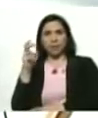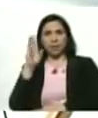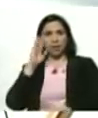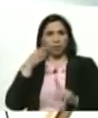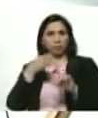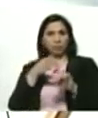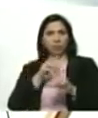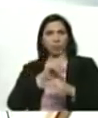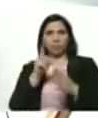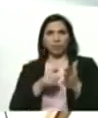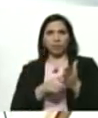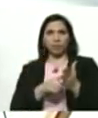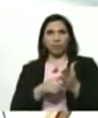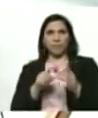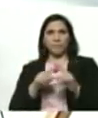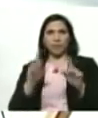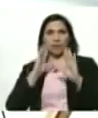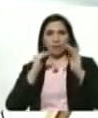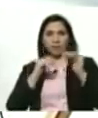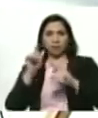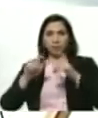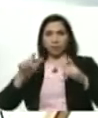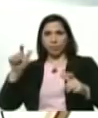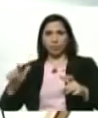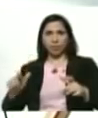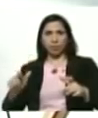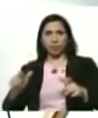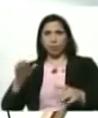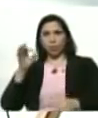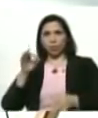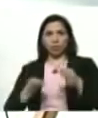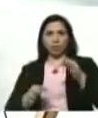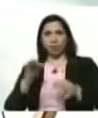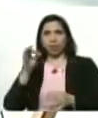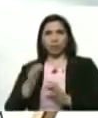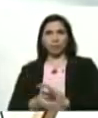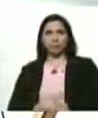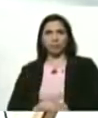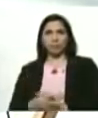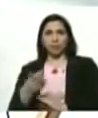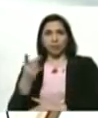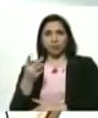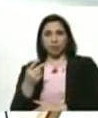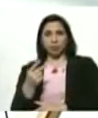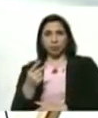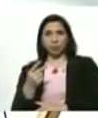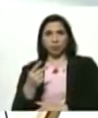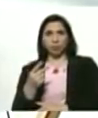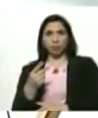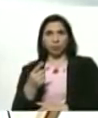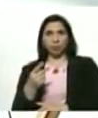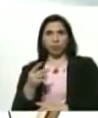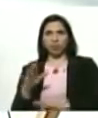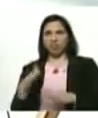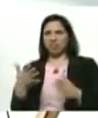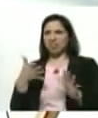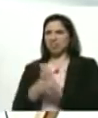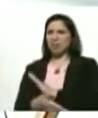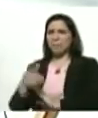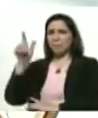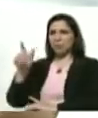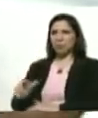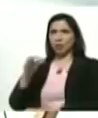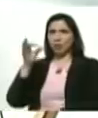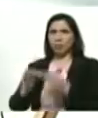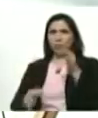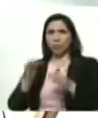exclusivamente para la atención de la persona jurídicas el segundo de éstos tienen a personas jurídicas una